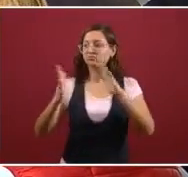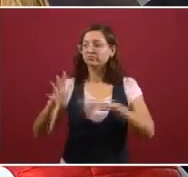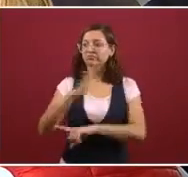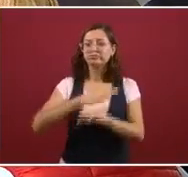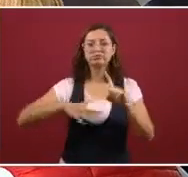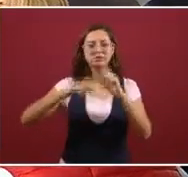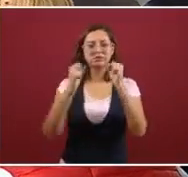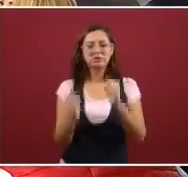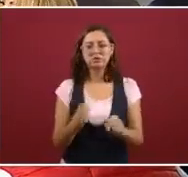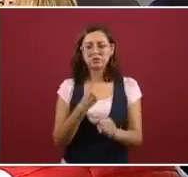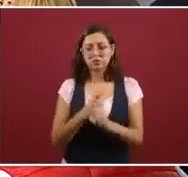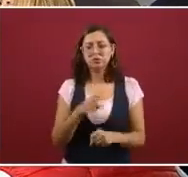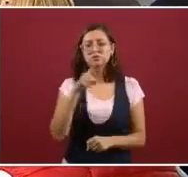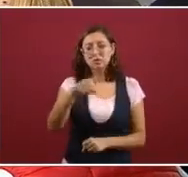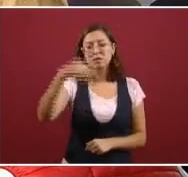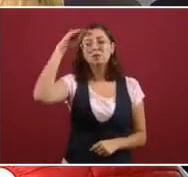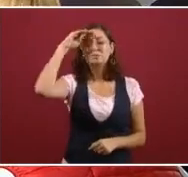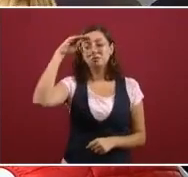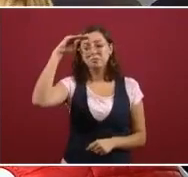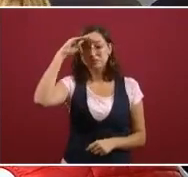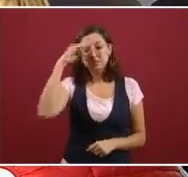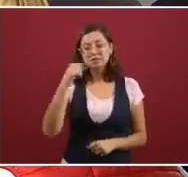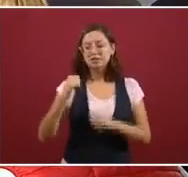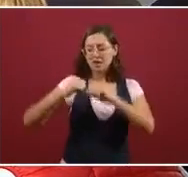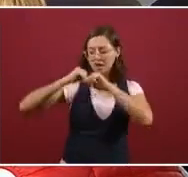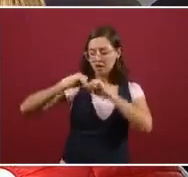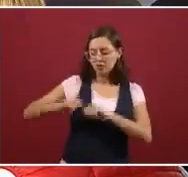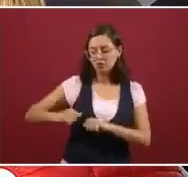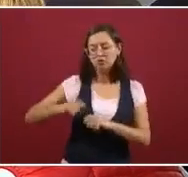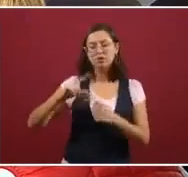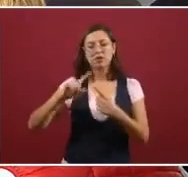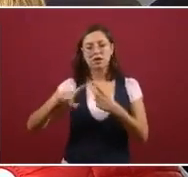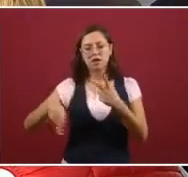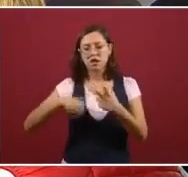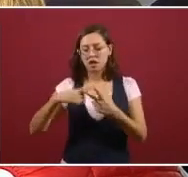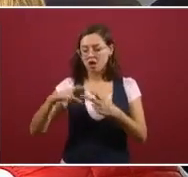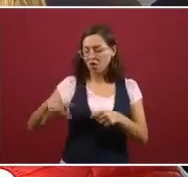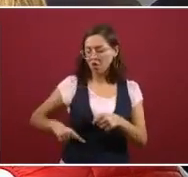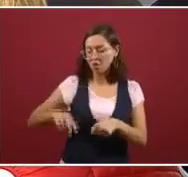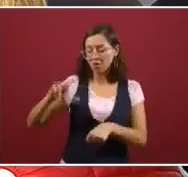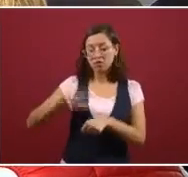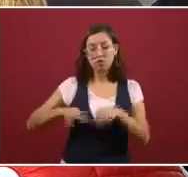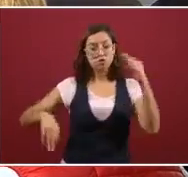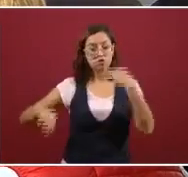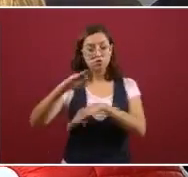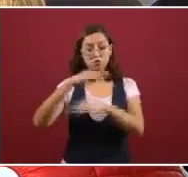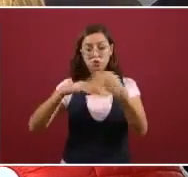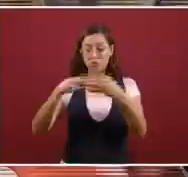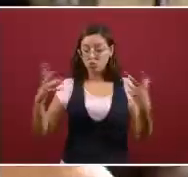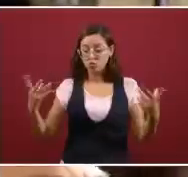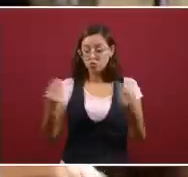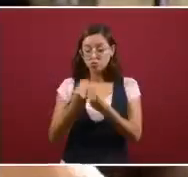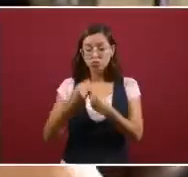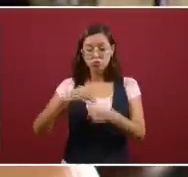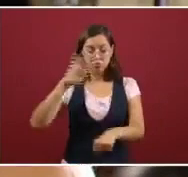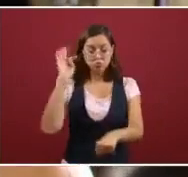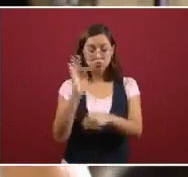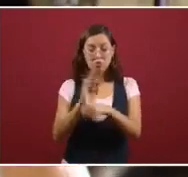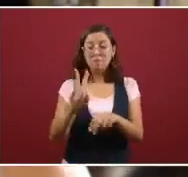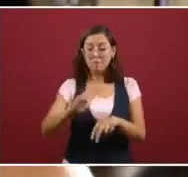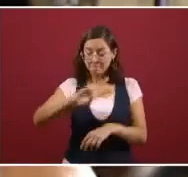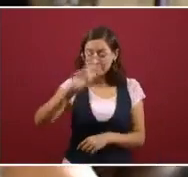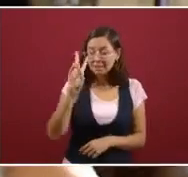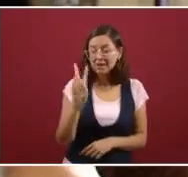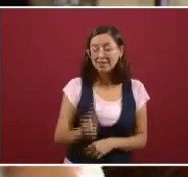respaldo tanto de la autoridad judicial como de los gobernadores? Porque sabemos que no es únicamente responsabilidad del gobierno federal de seguridad. ¿Hay